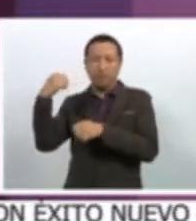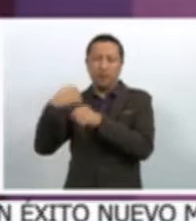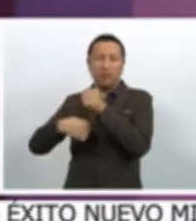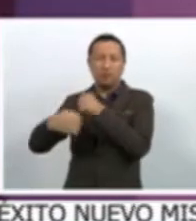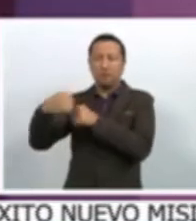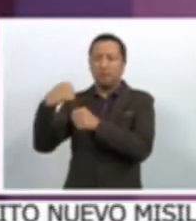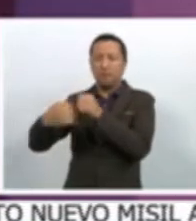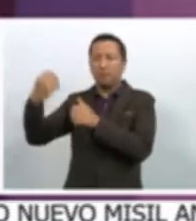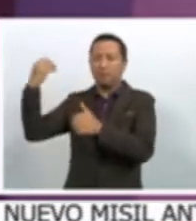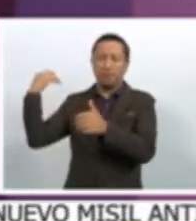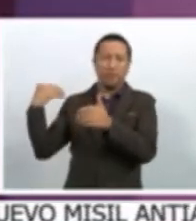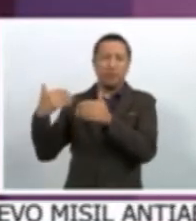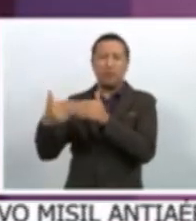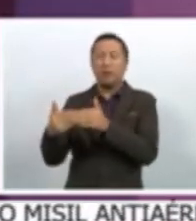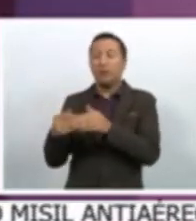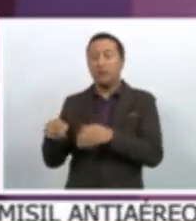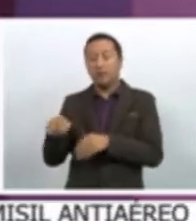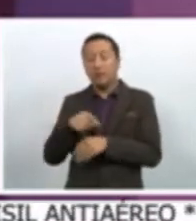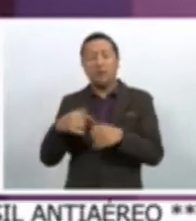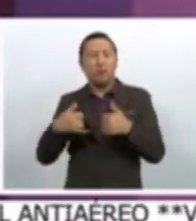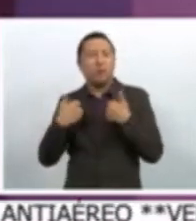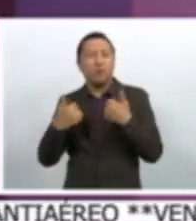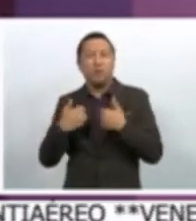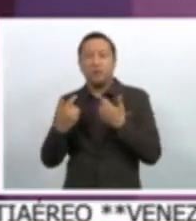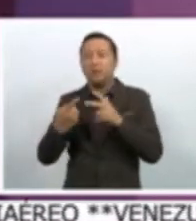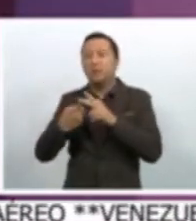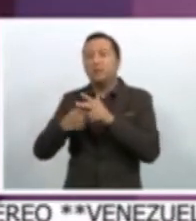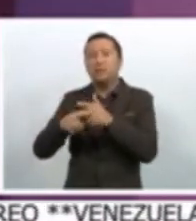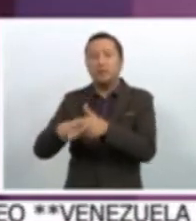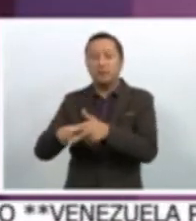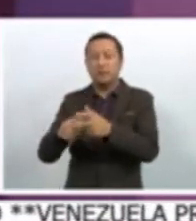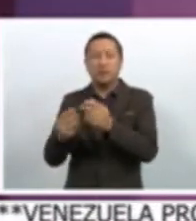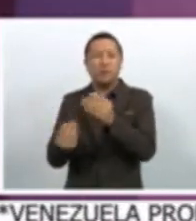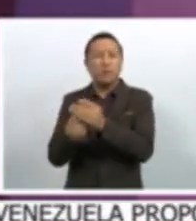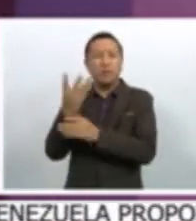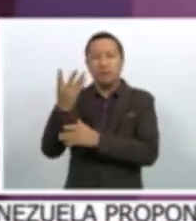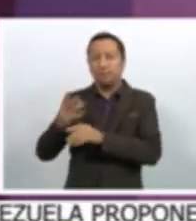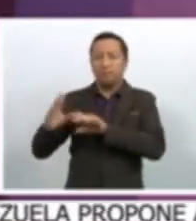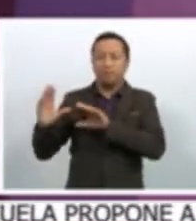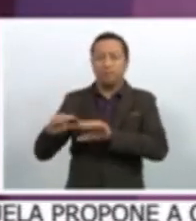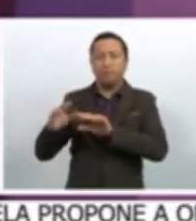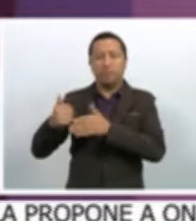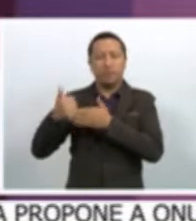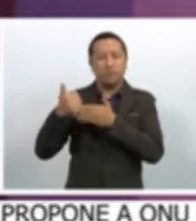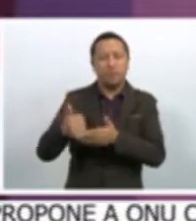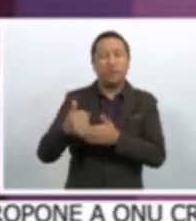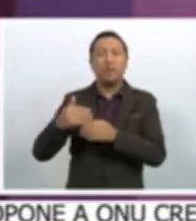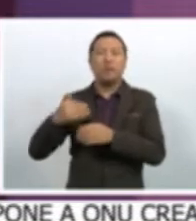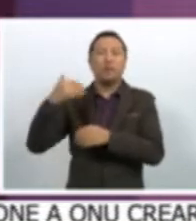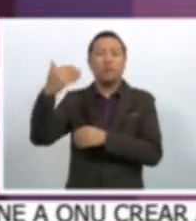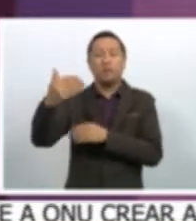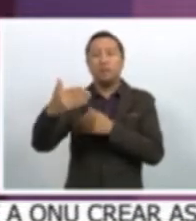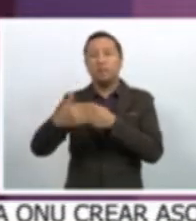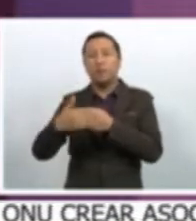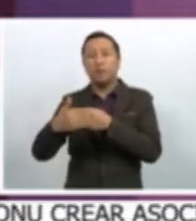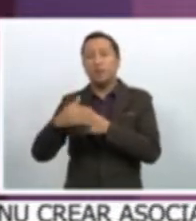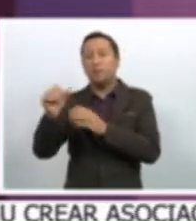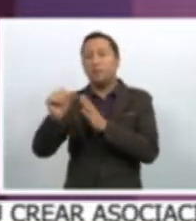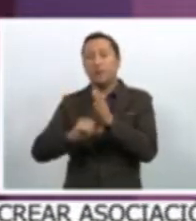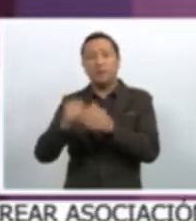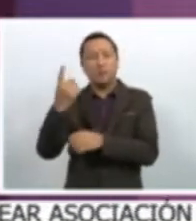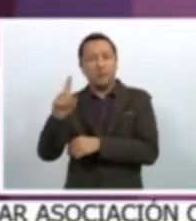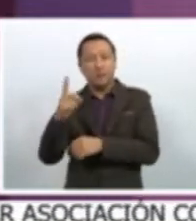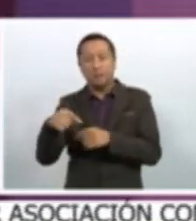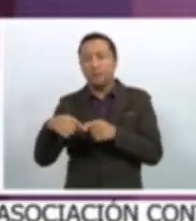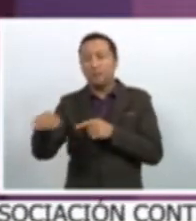generando un conocimiento adicional a nuestros jóvenes emprendedores que se están preparando para una gran final que será en el mes de diciembre, ya a la vuelta de la esquina, estamos a